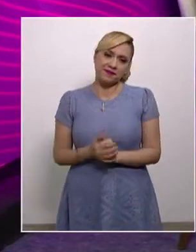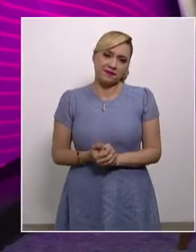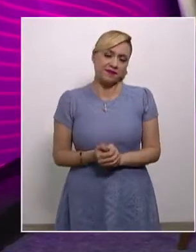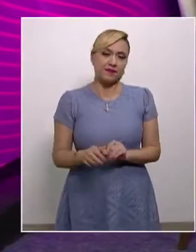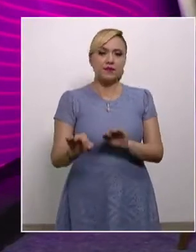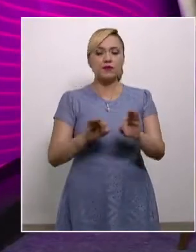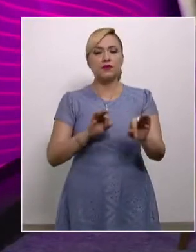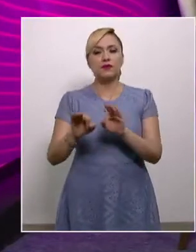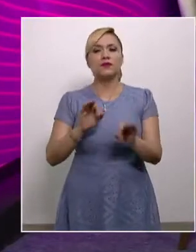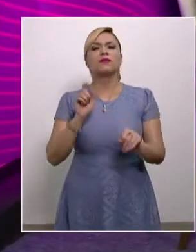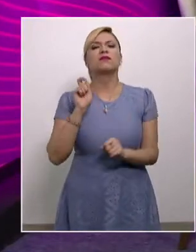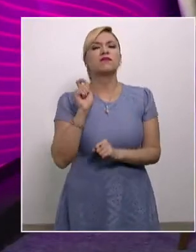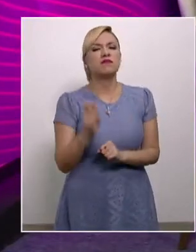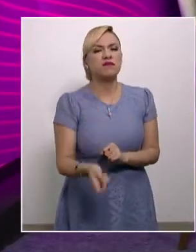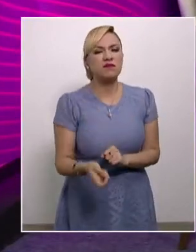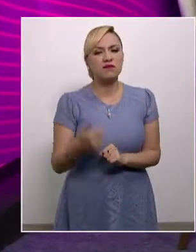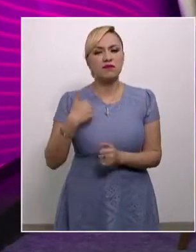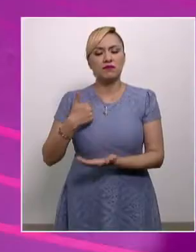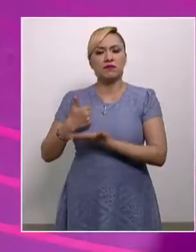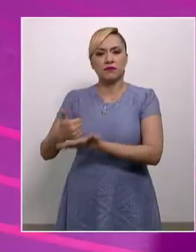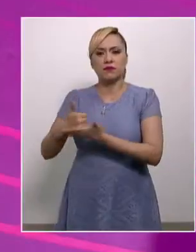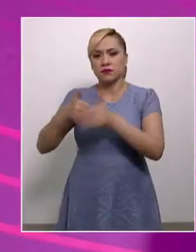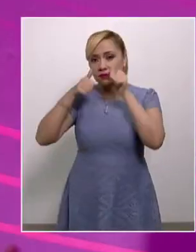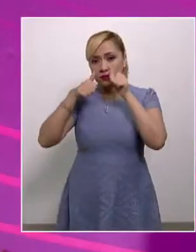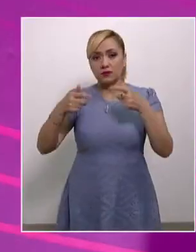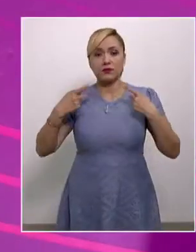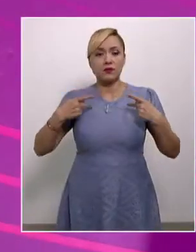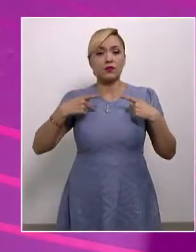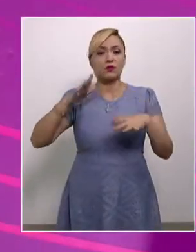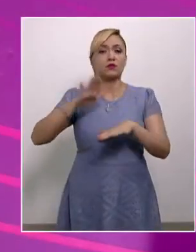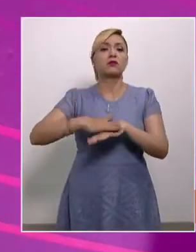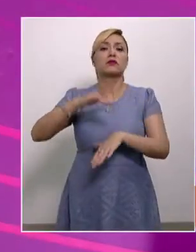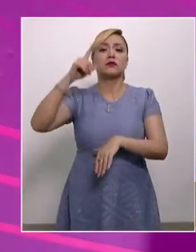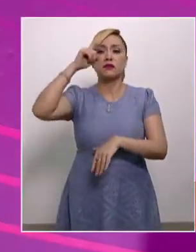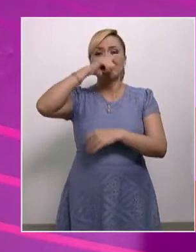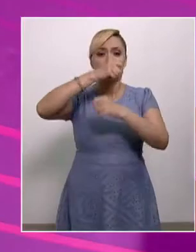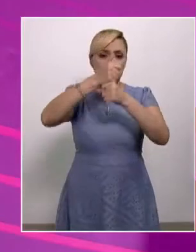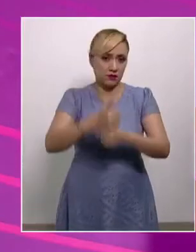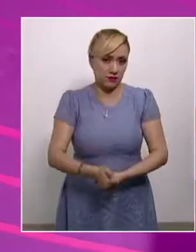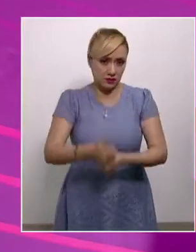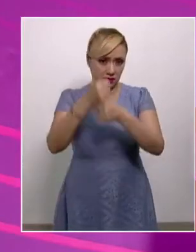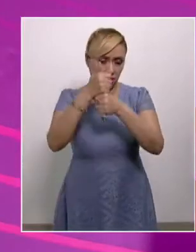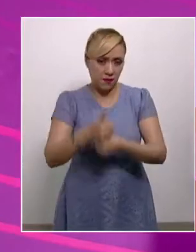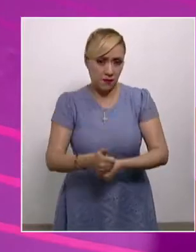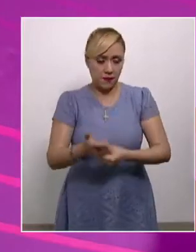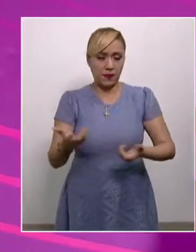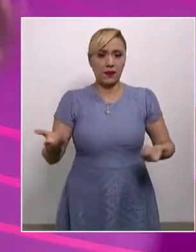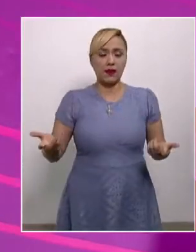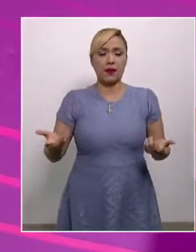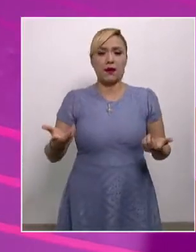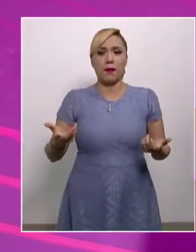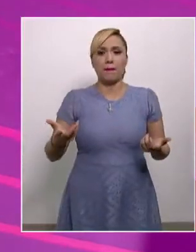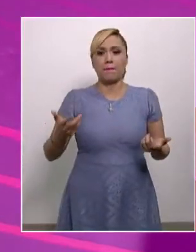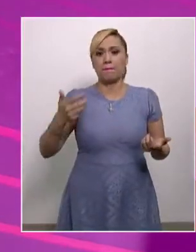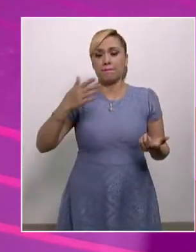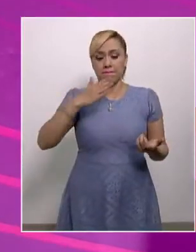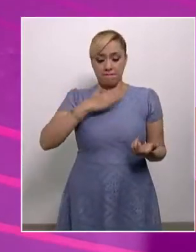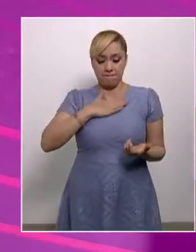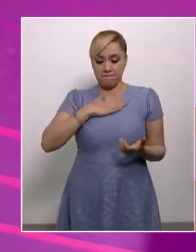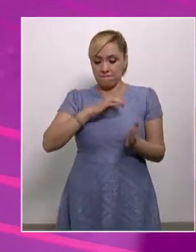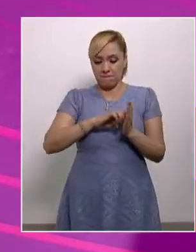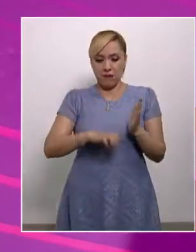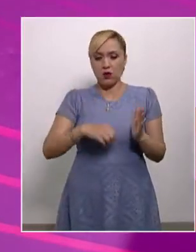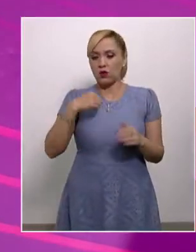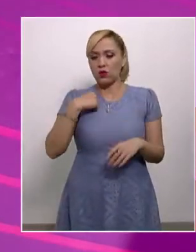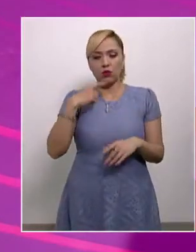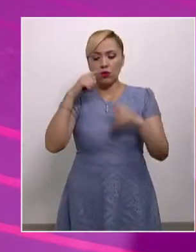trabajo humanitario lo que hace es brindar atención a población en vulnerabilidad. Un trabajador humanitario rara vez se va a preguntar de entrada el